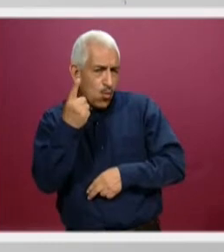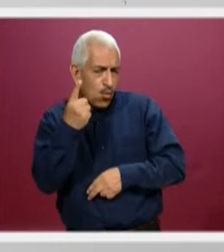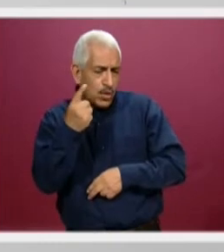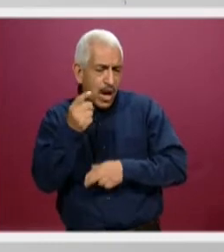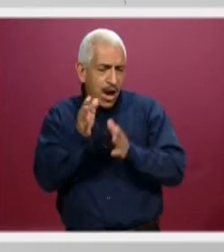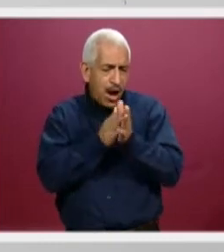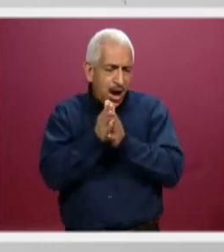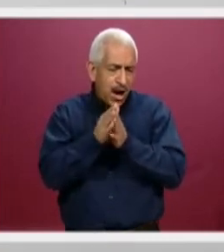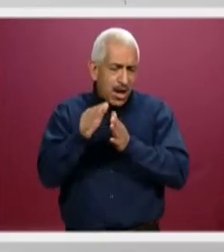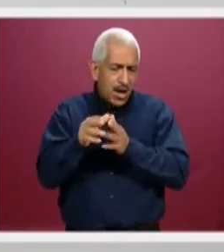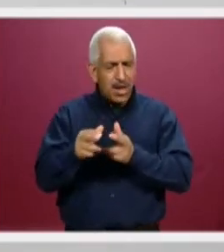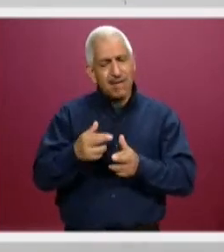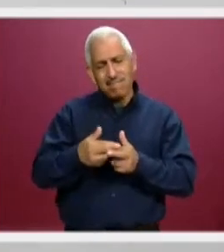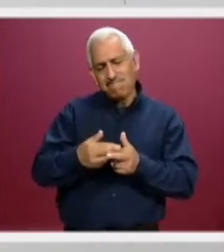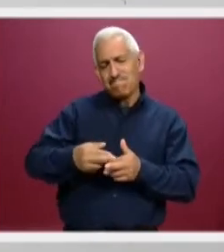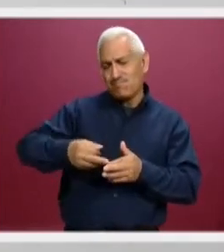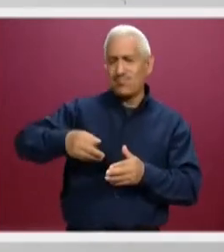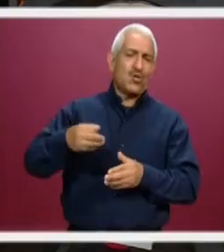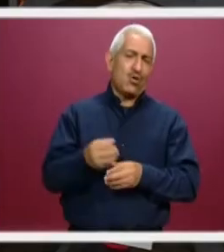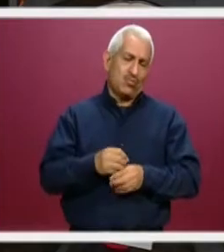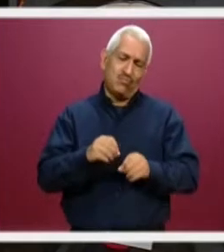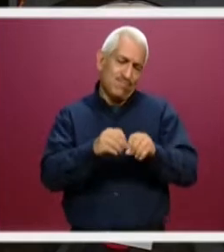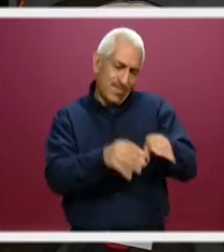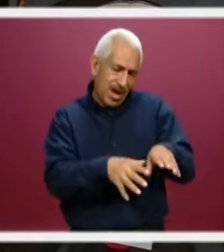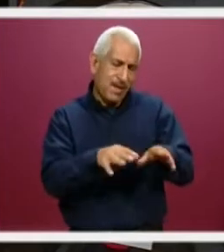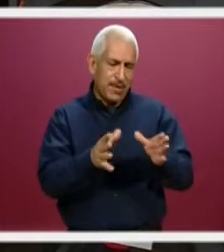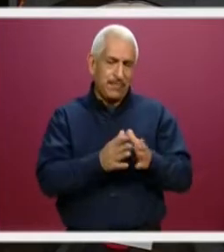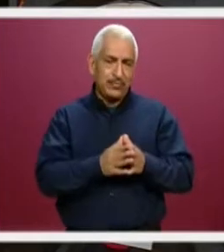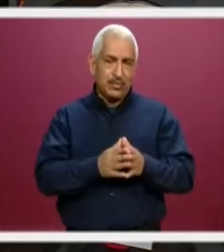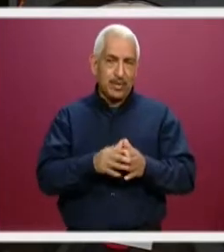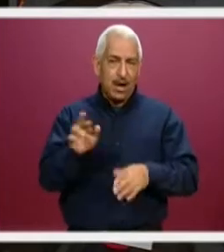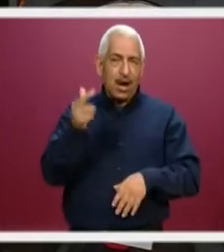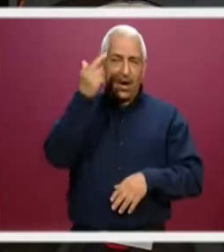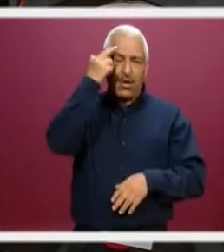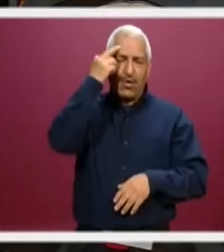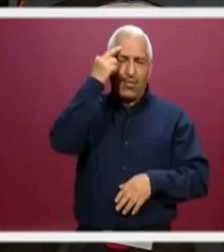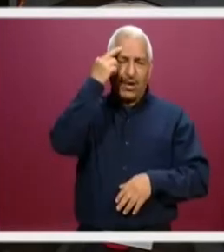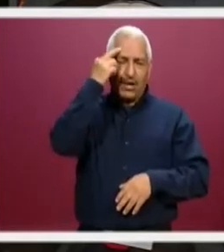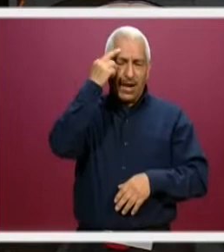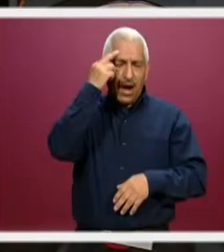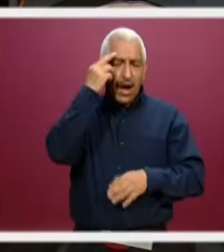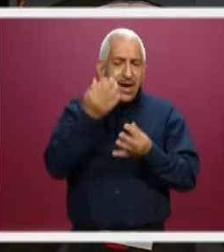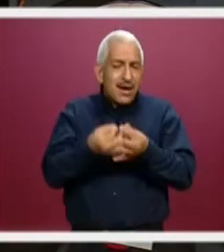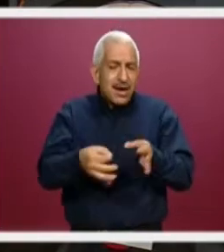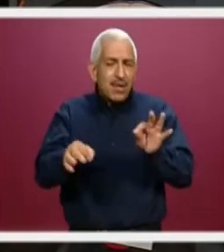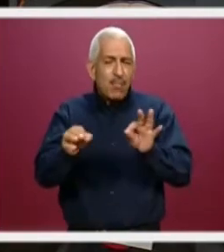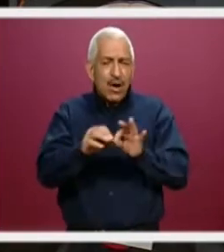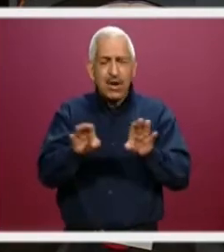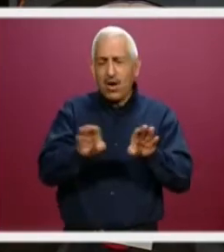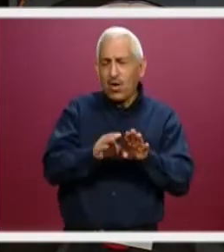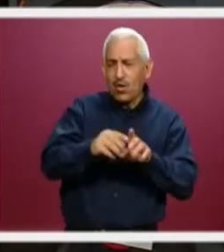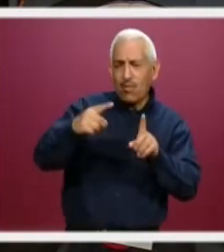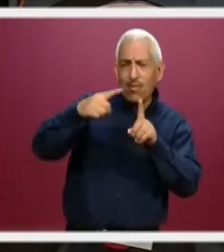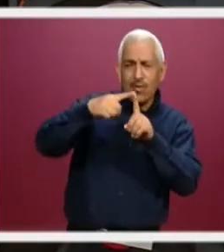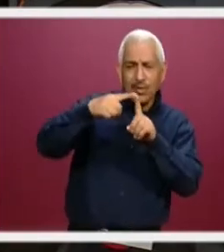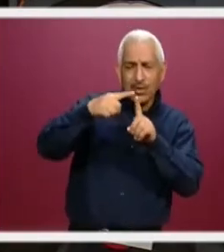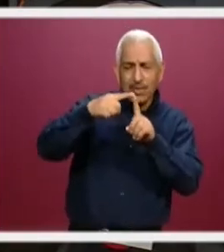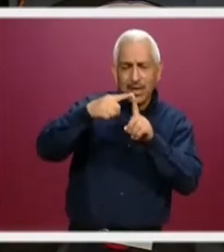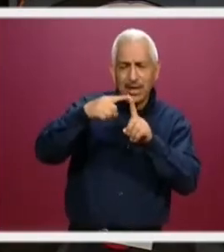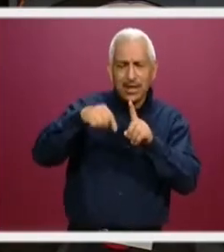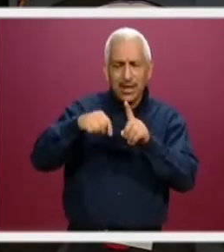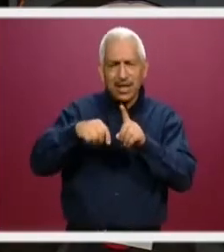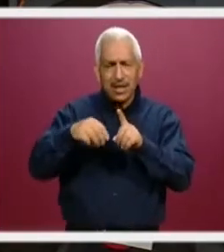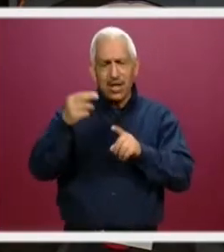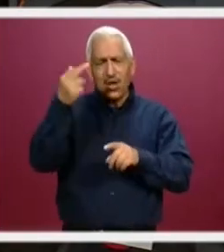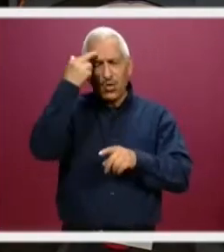nuestro residuo así que recuerda la importancia de dividir y así también todas las partes de la división